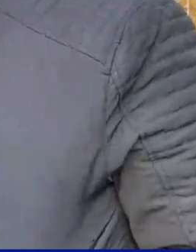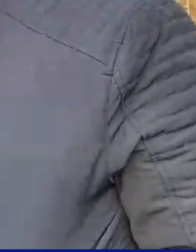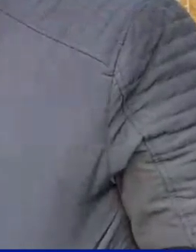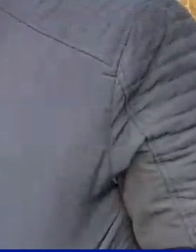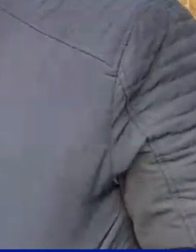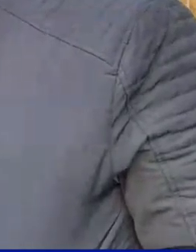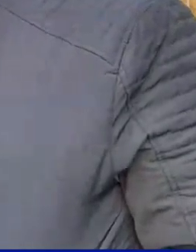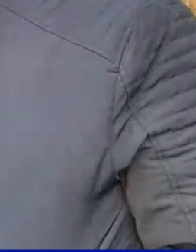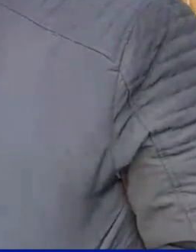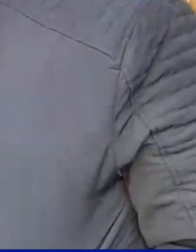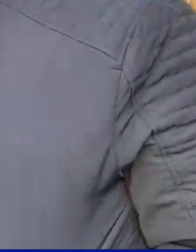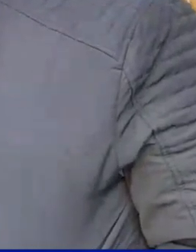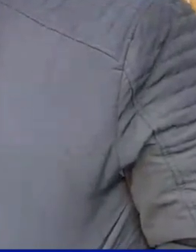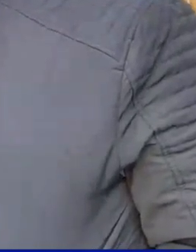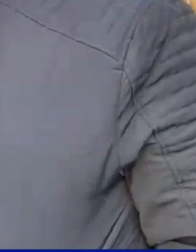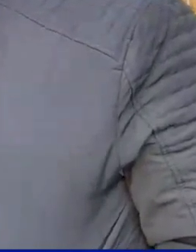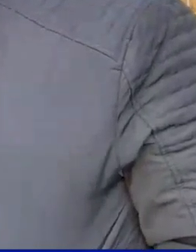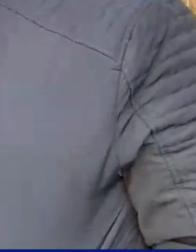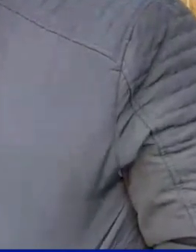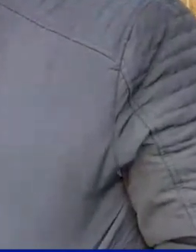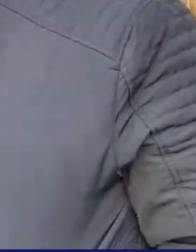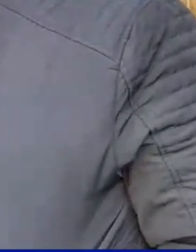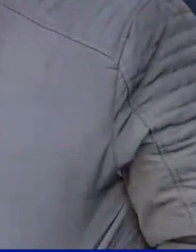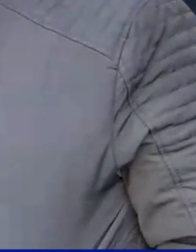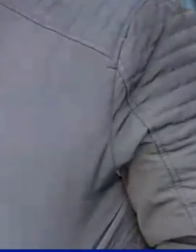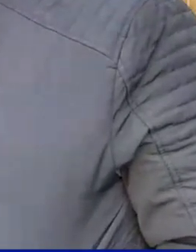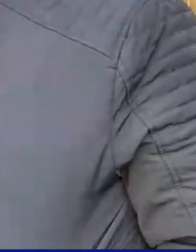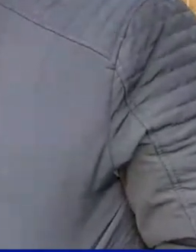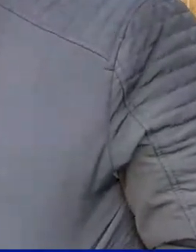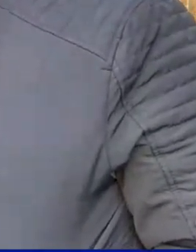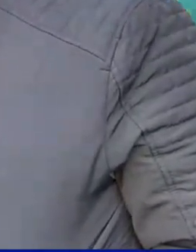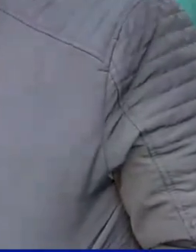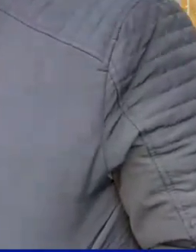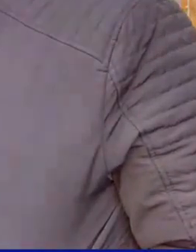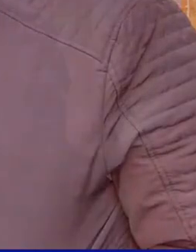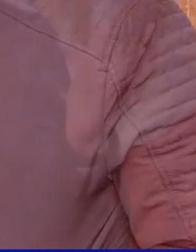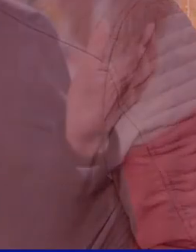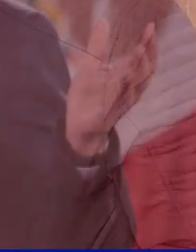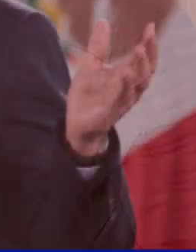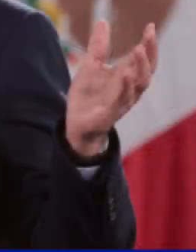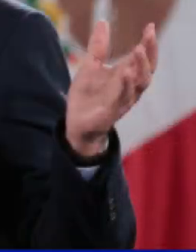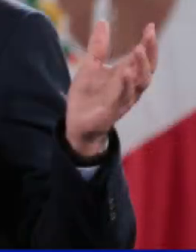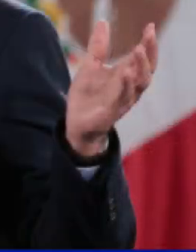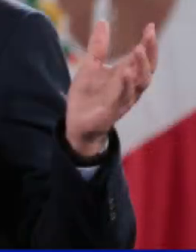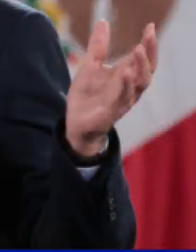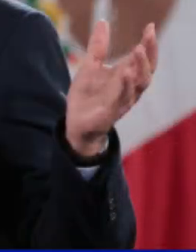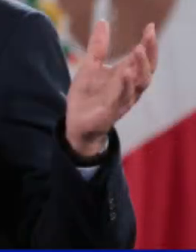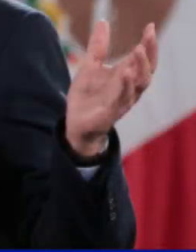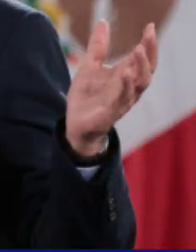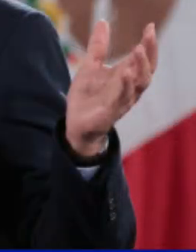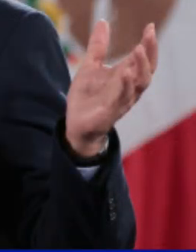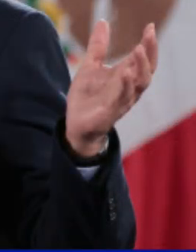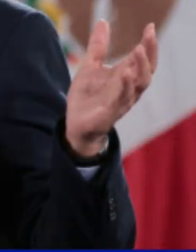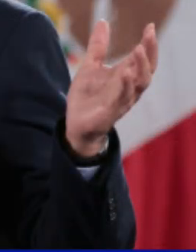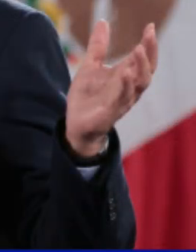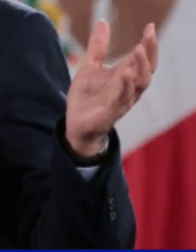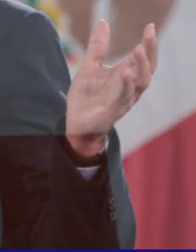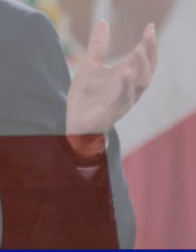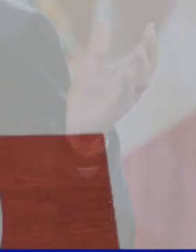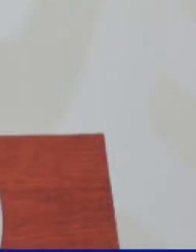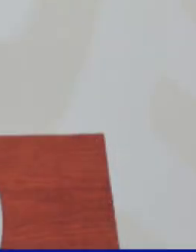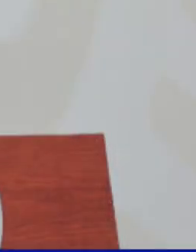que estaba muy conmovido por la respuesta del pueblo ayer en el Zócalo. Así lo dijo el presidente Andrés Manuel